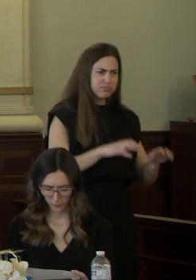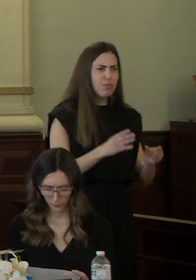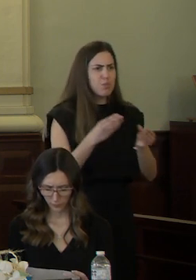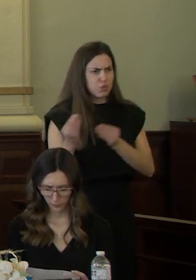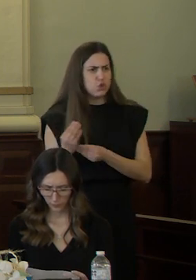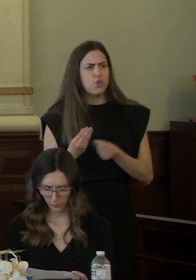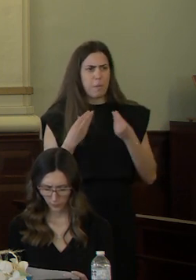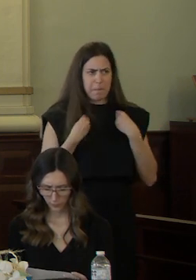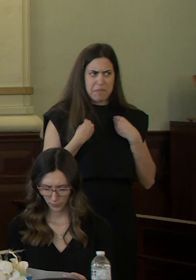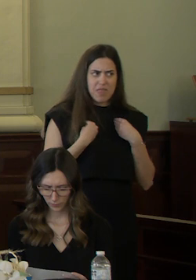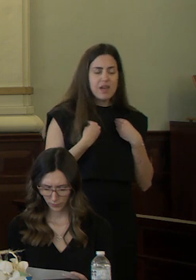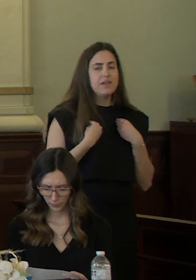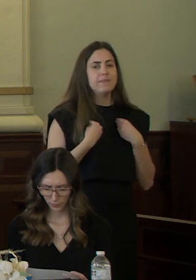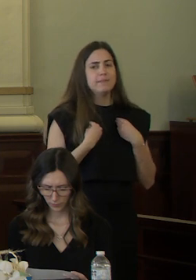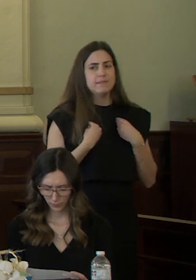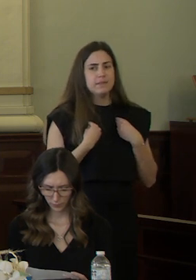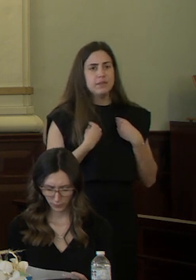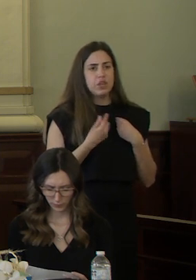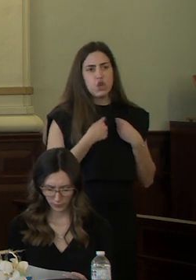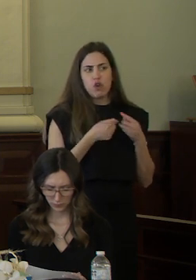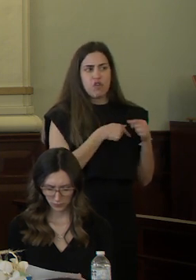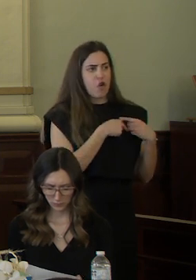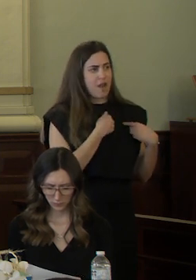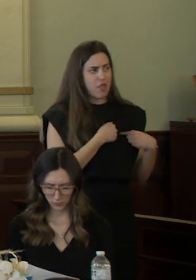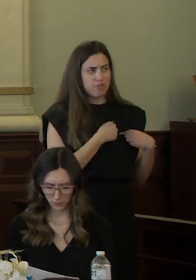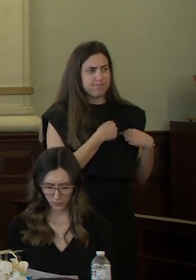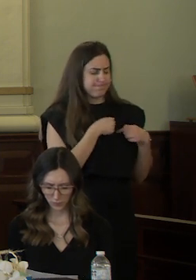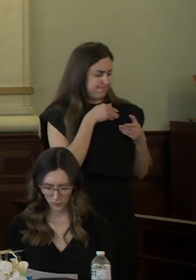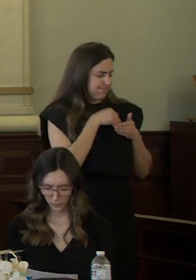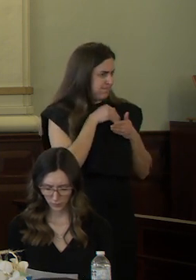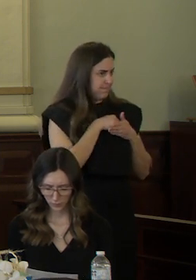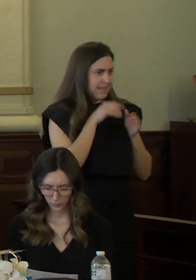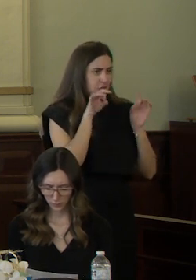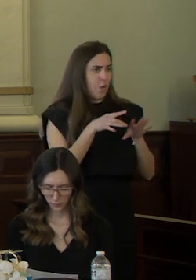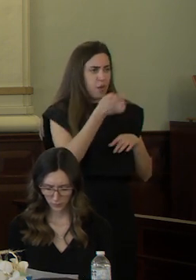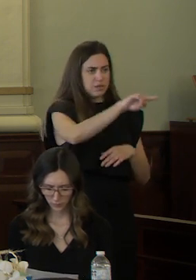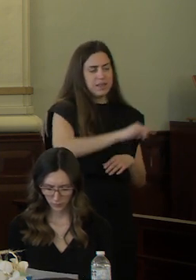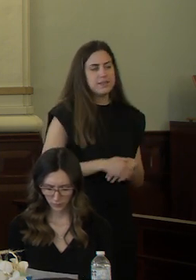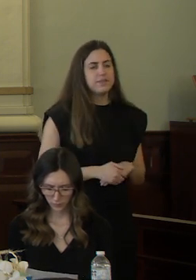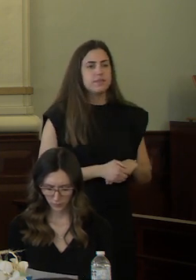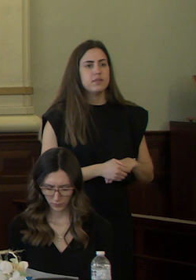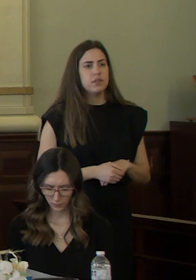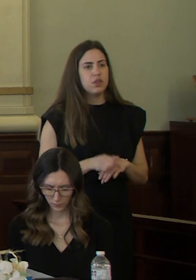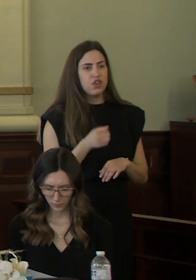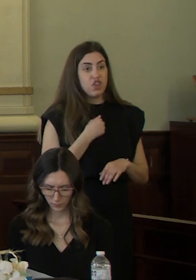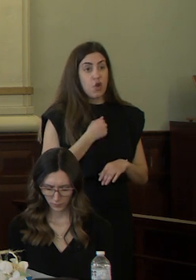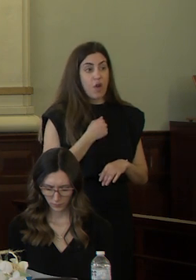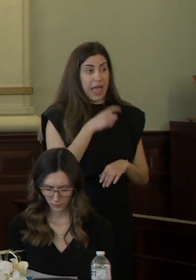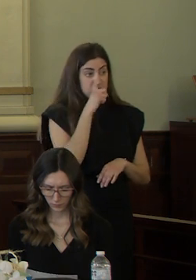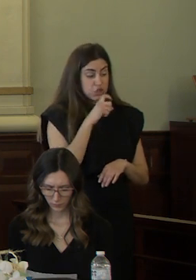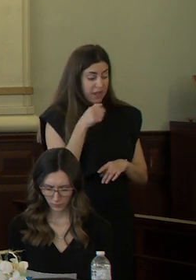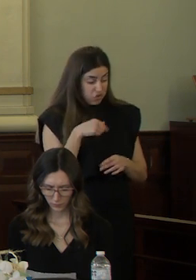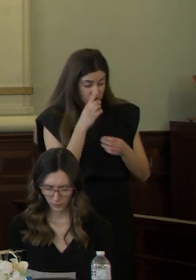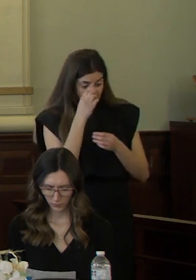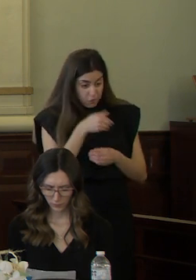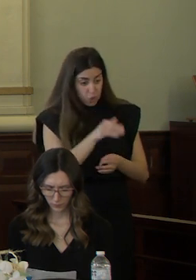vida, por supuesto, y le llevo en el corazón como a todos vosotros. Deciros que no se me van a olvidar estos años, porque